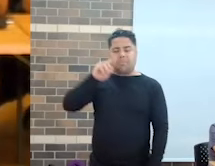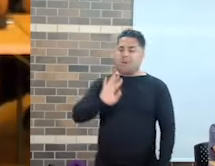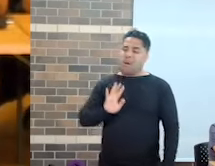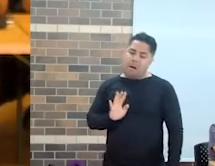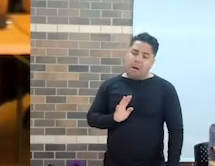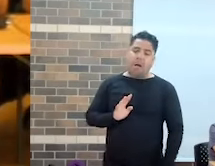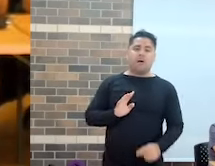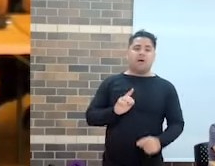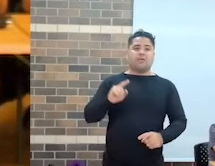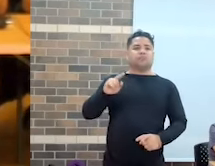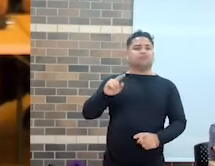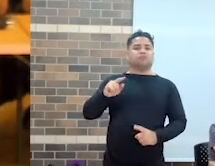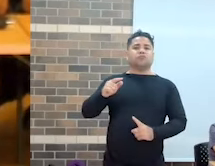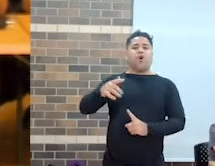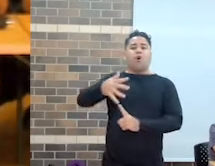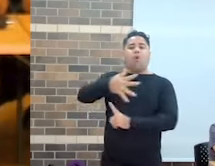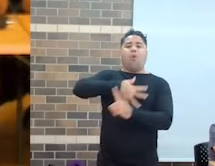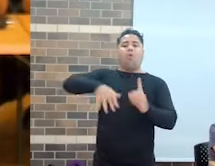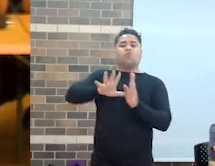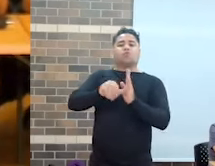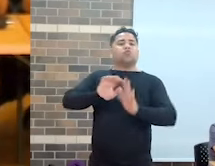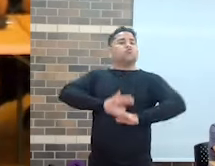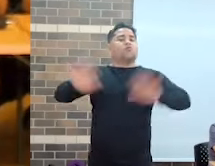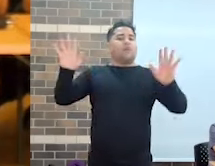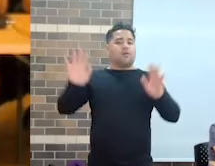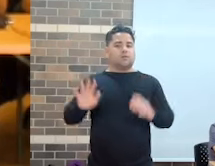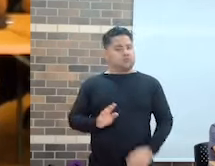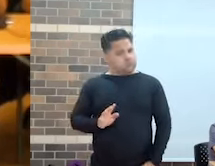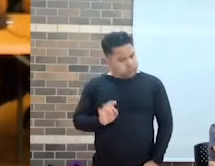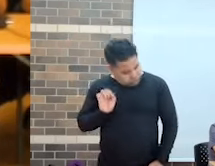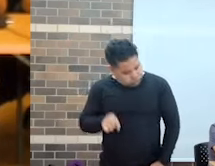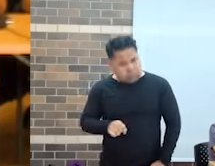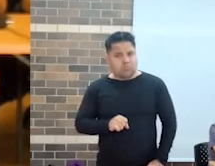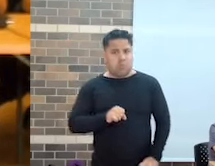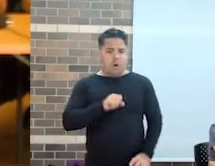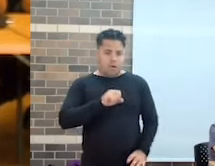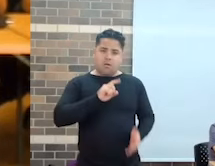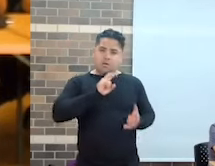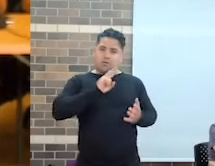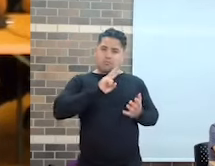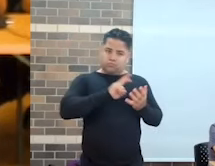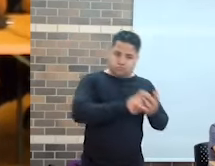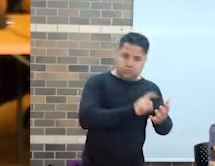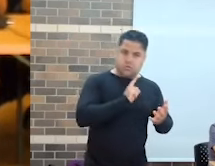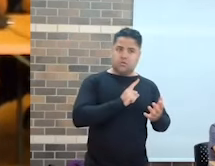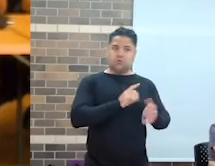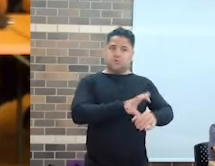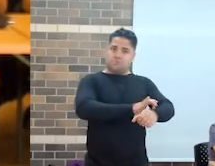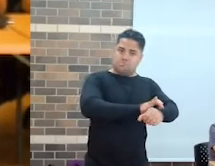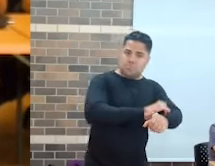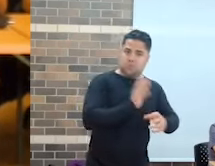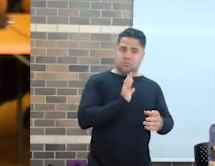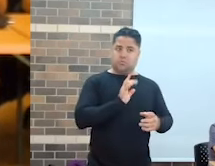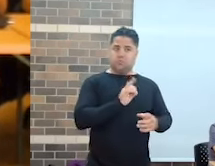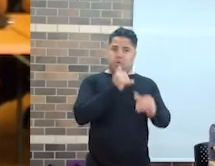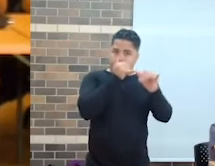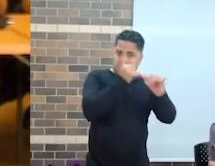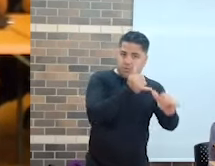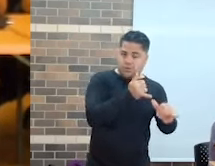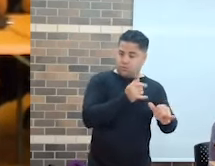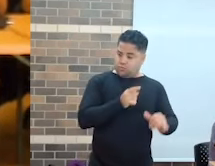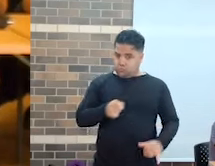las ciencias sociales, pero también, por ejemplo, en ciencias un poco más cualitativas, en medicina, en